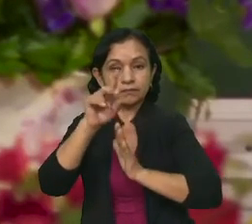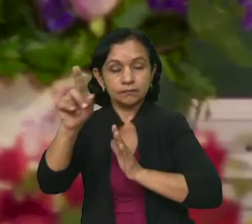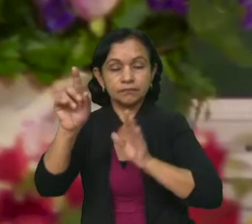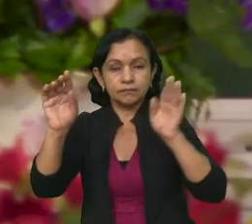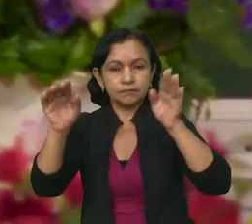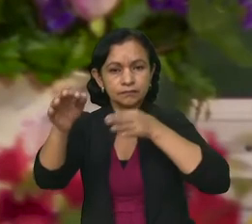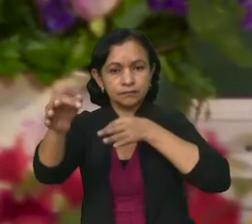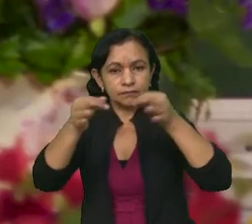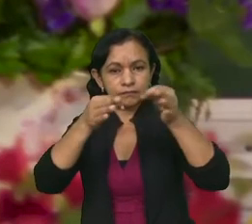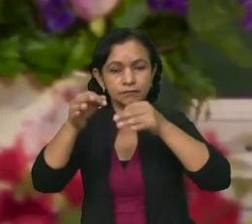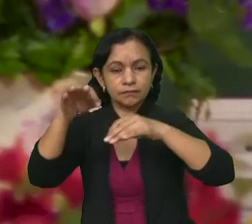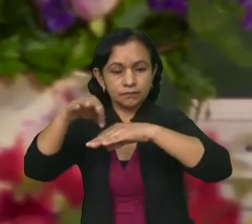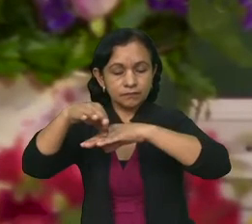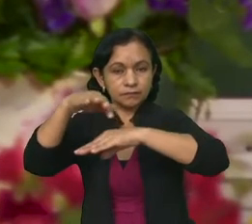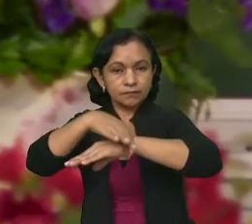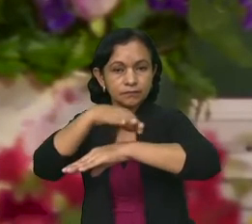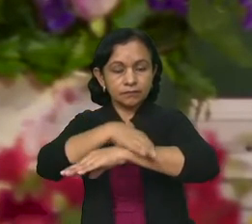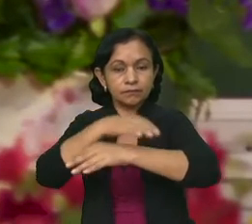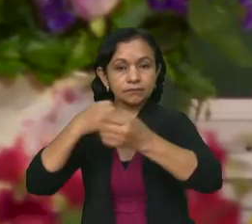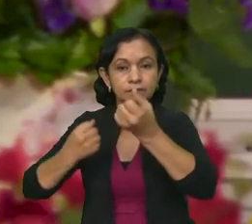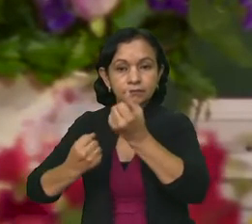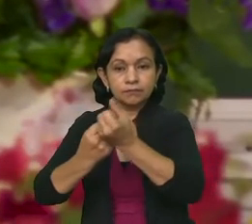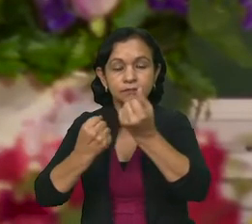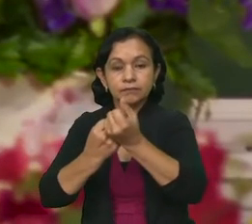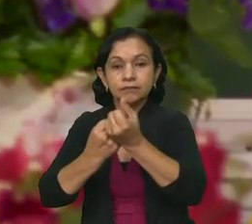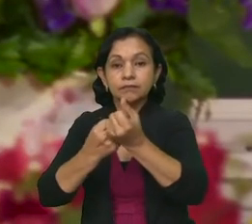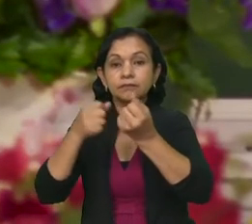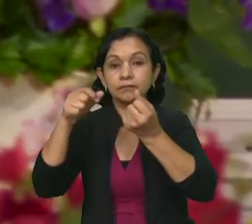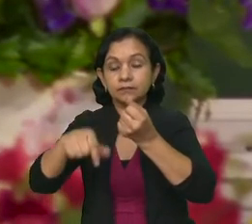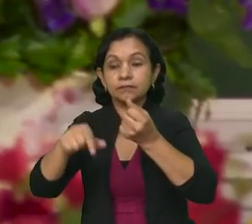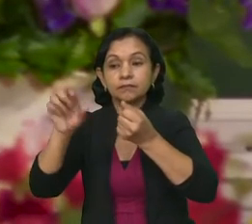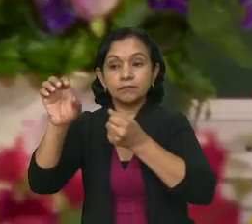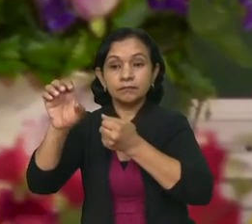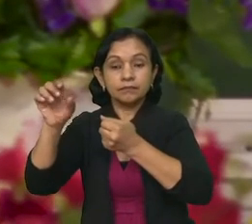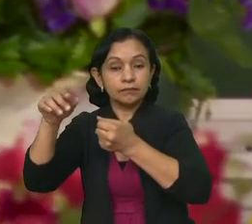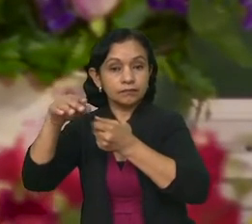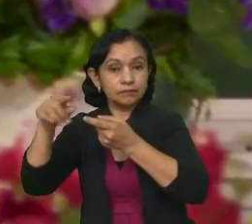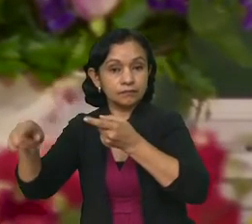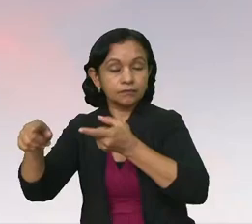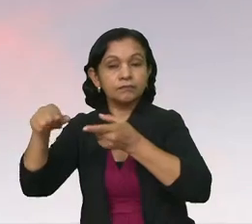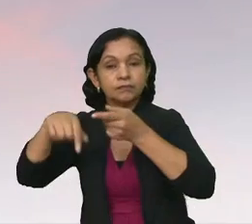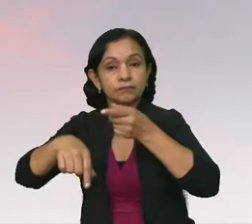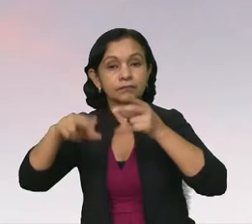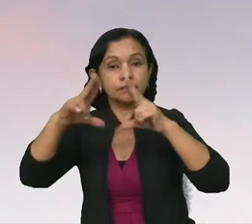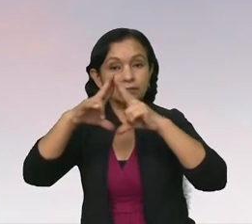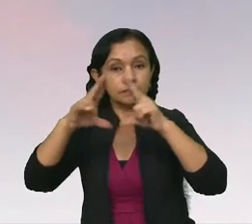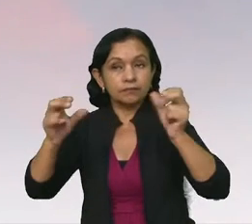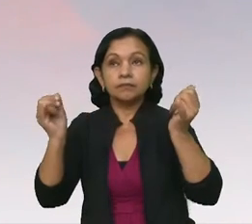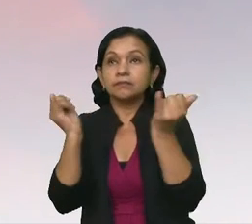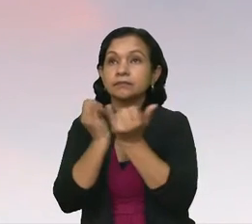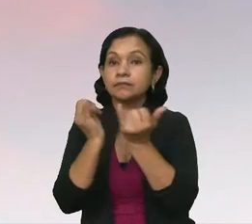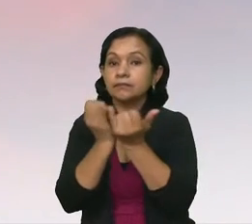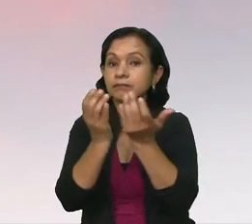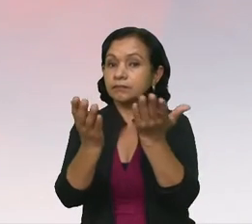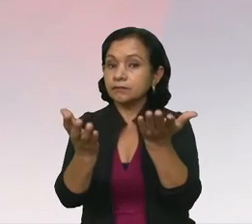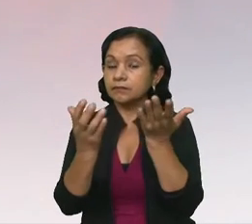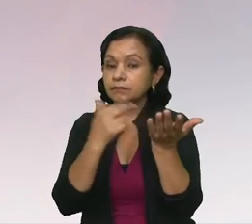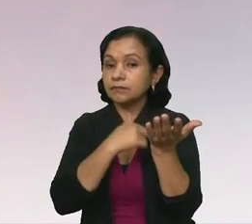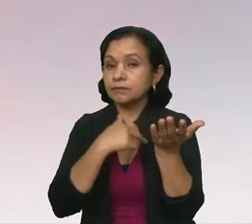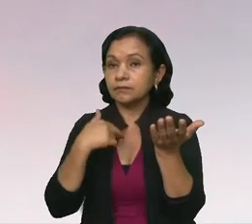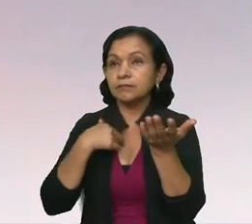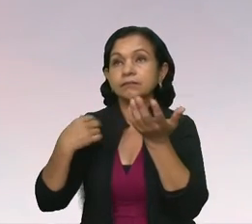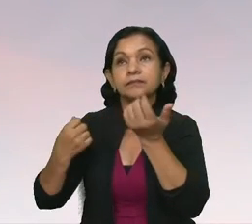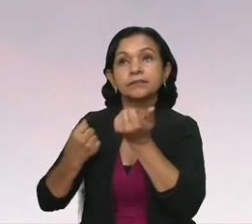Rosario Murillo, como parte de la colaboración del país euroasiático con nuestra nación. También se ha discutido